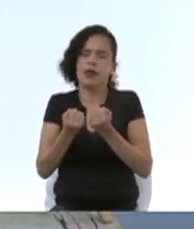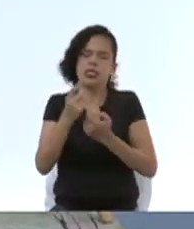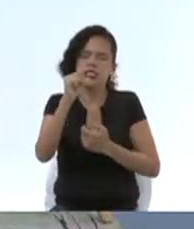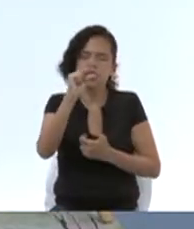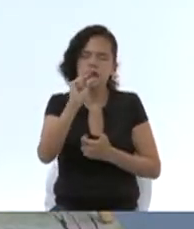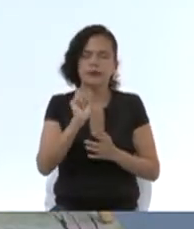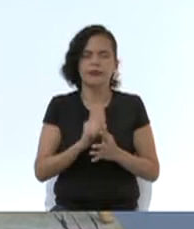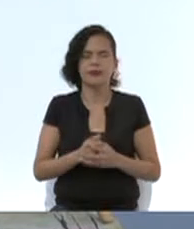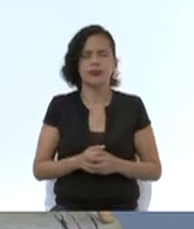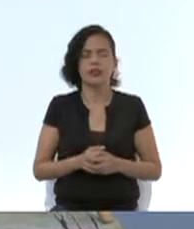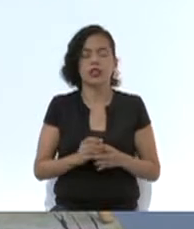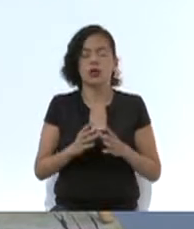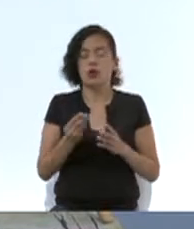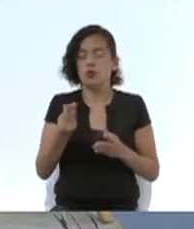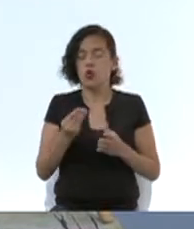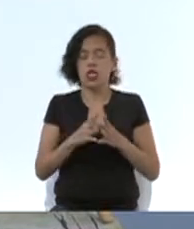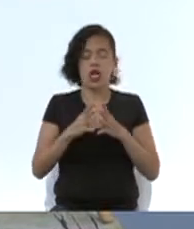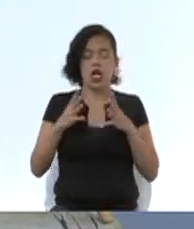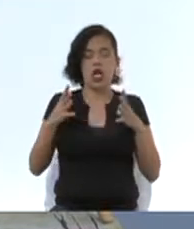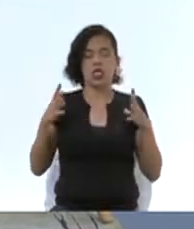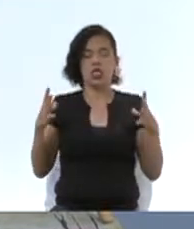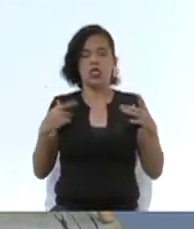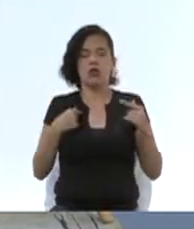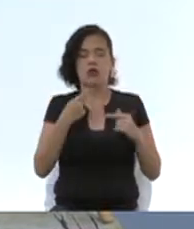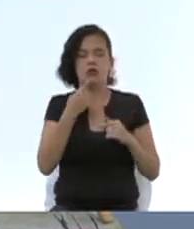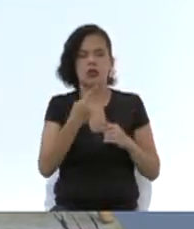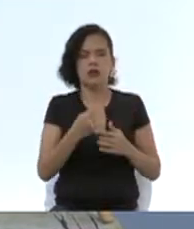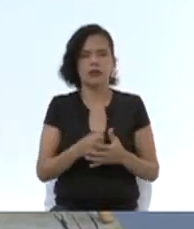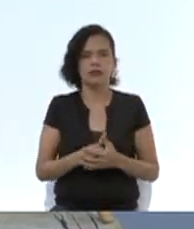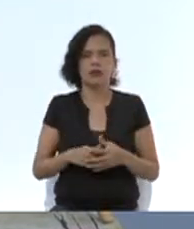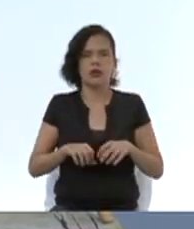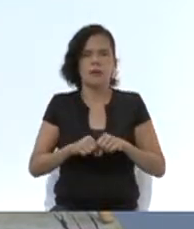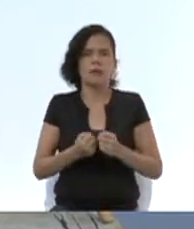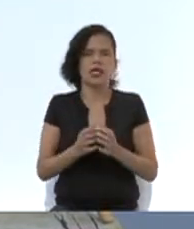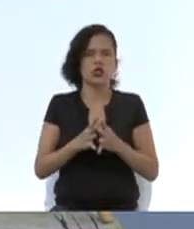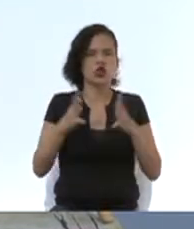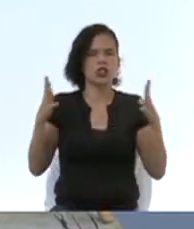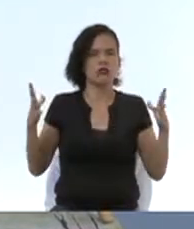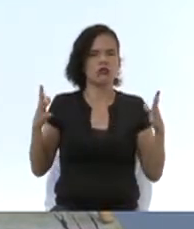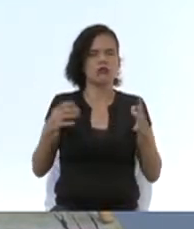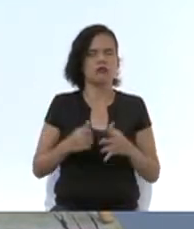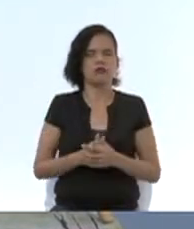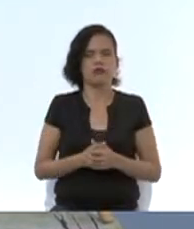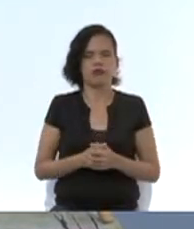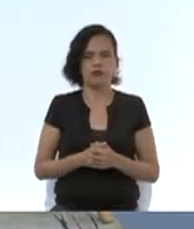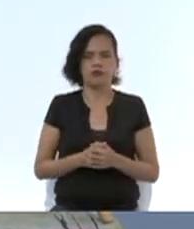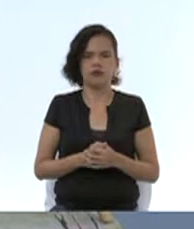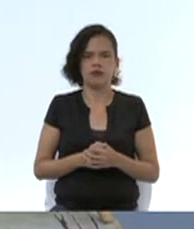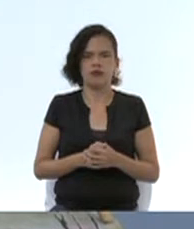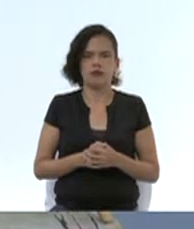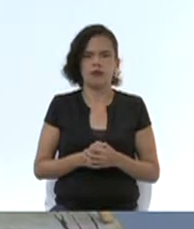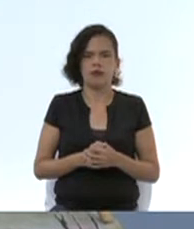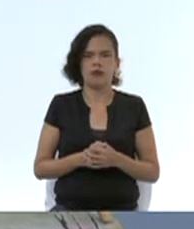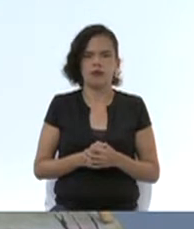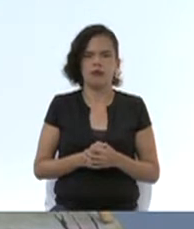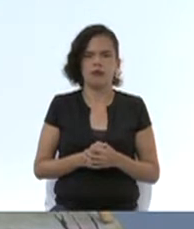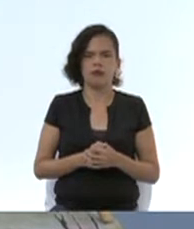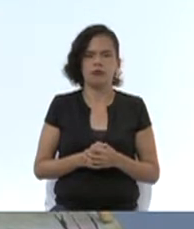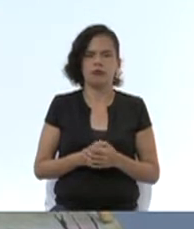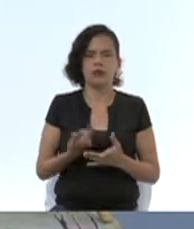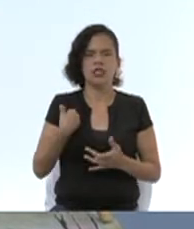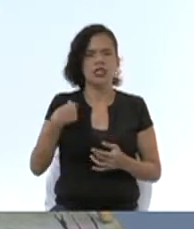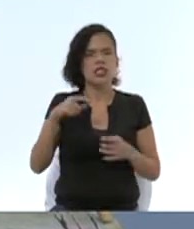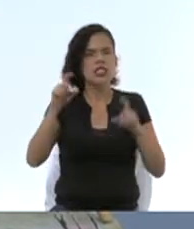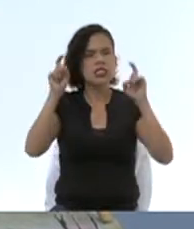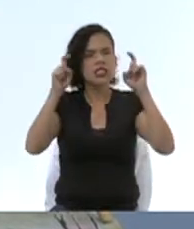Pancito. Y si lo pongo muy grande, ¿cómo le diría? Panzote. Ajá, panzote. ¿Y ese señor que